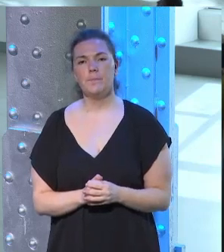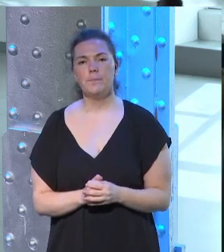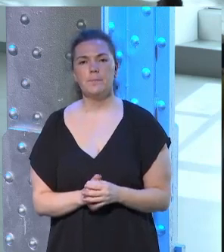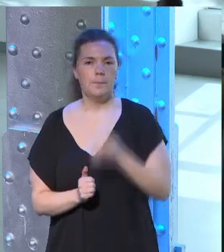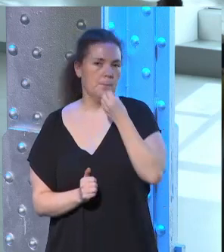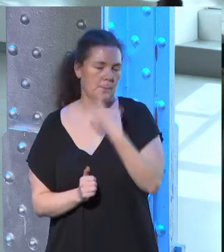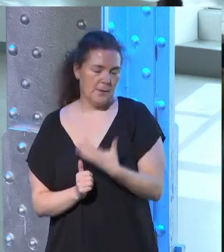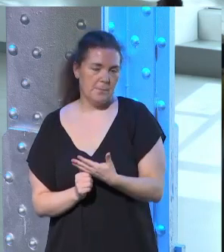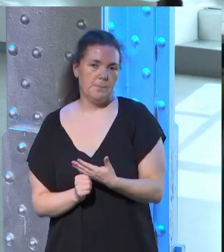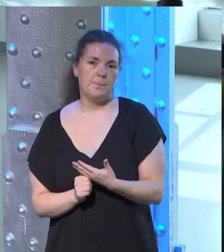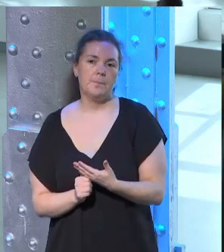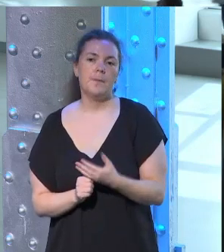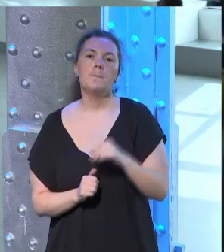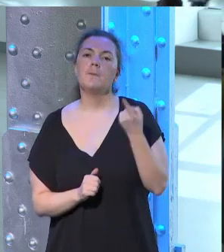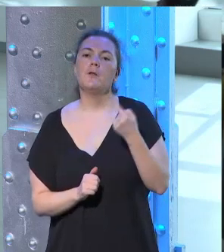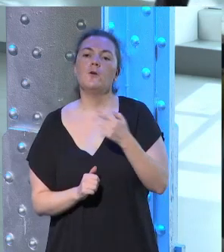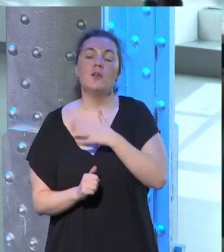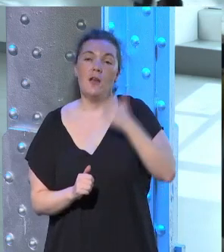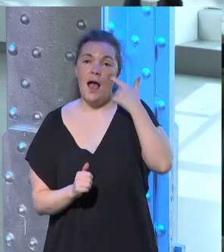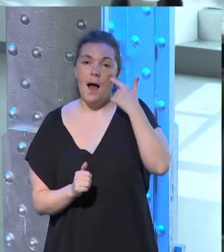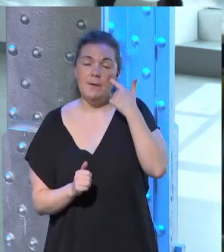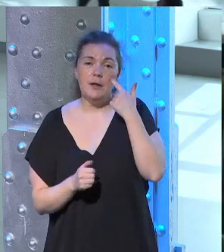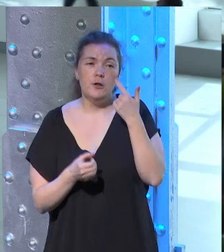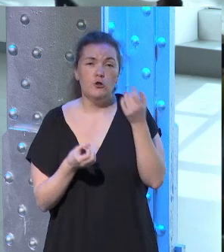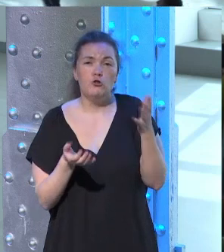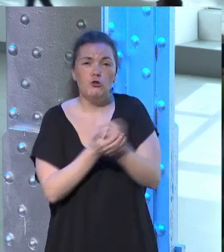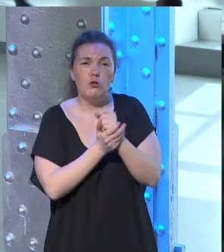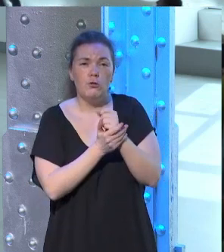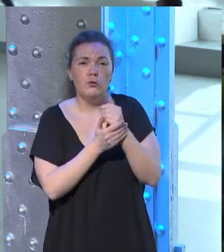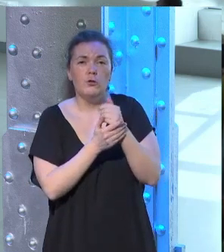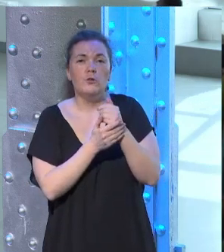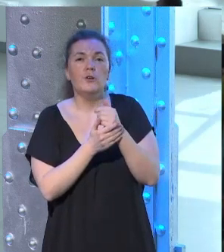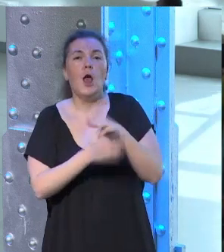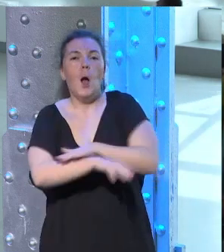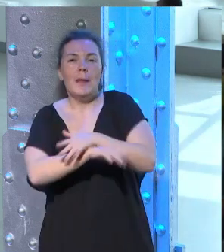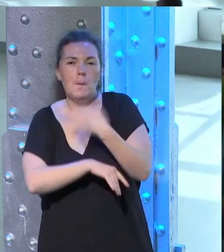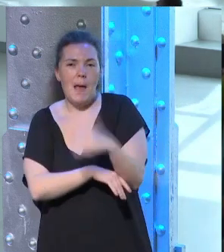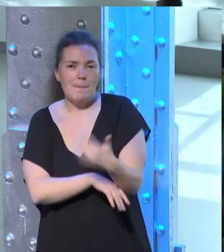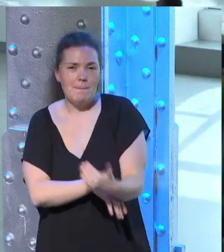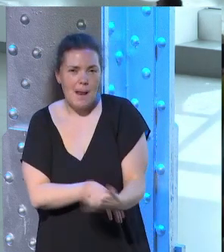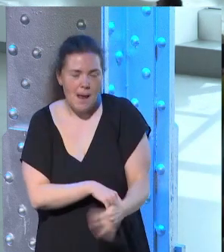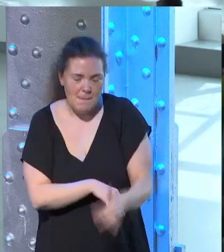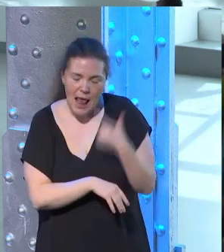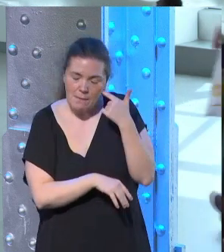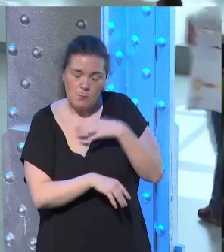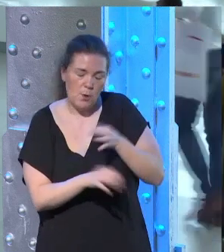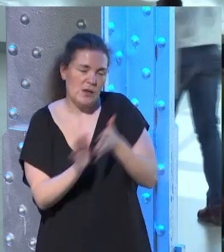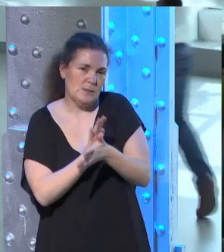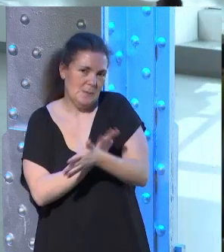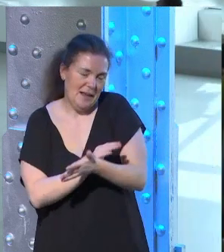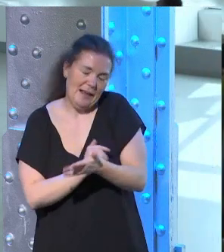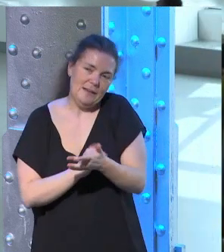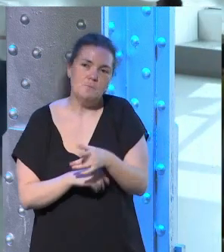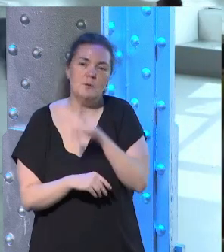en primero, a ver, quiero hacer, a ver si soy capaz de todo lo que se ha dicho que está haciendo mal el gobierno, es muy difícil. Pero sí